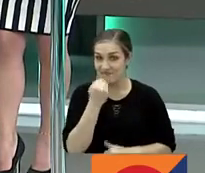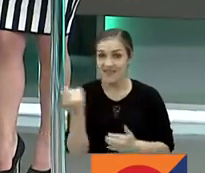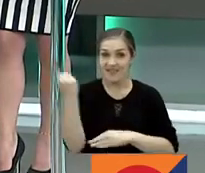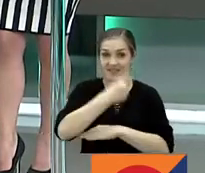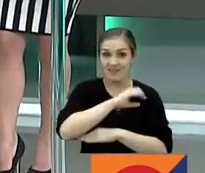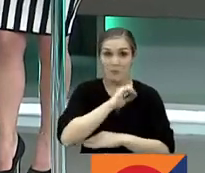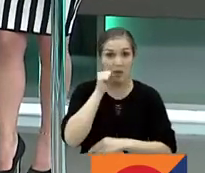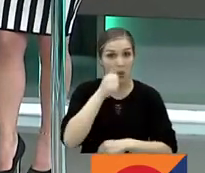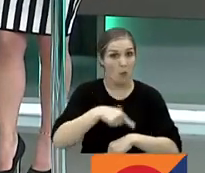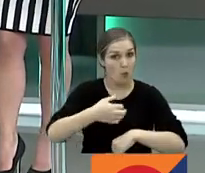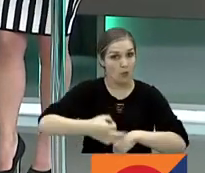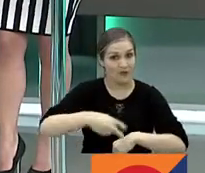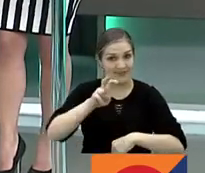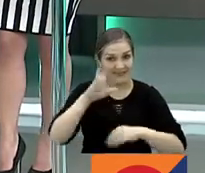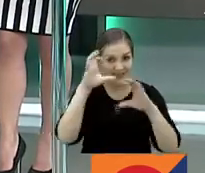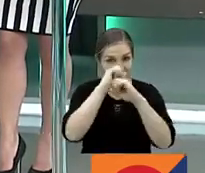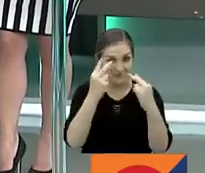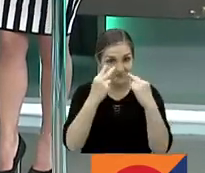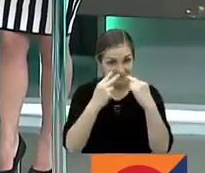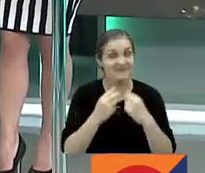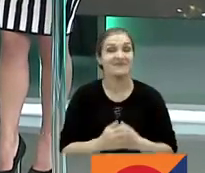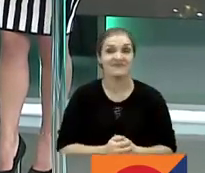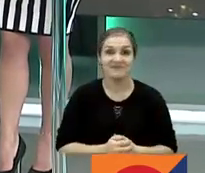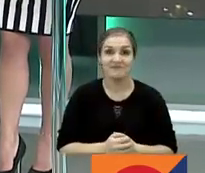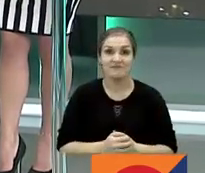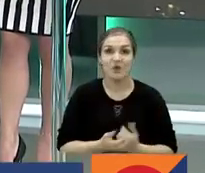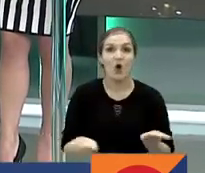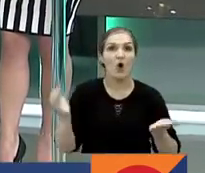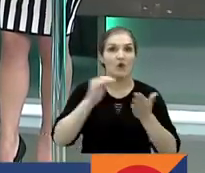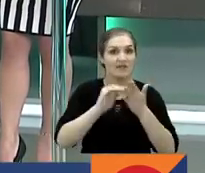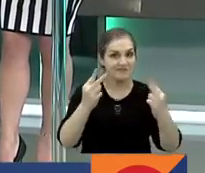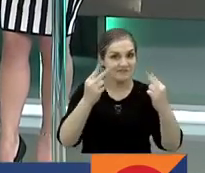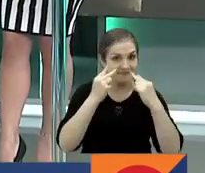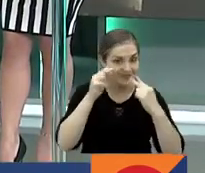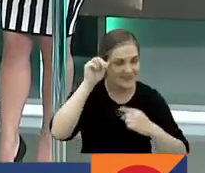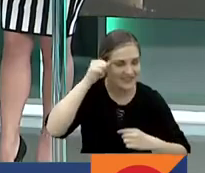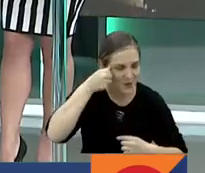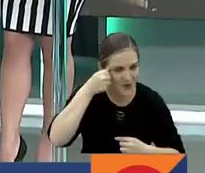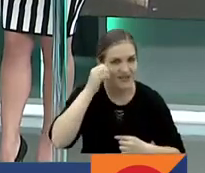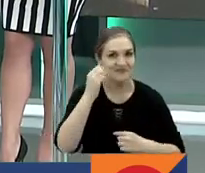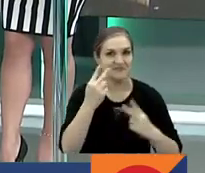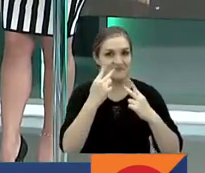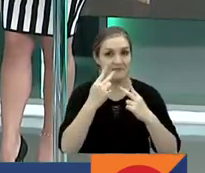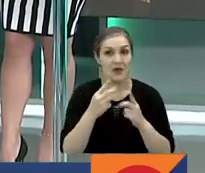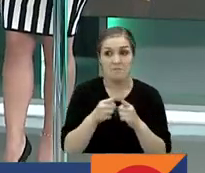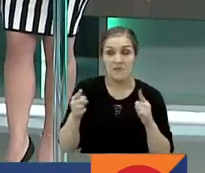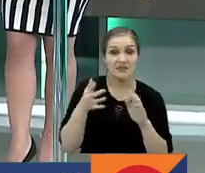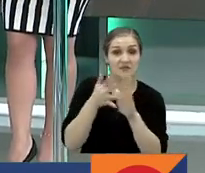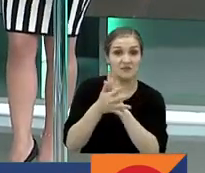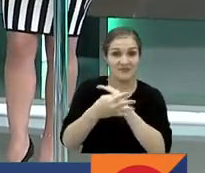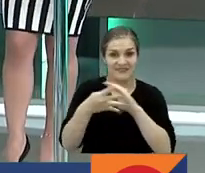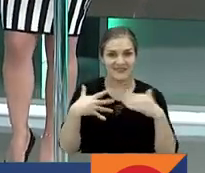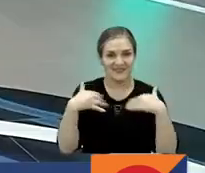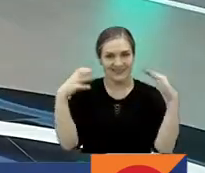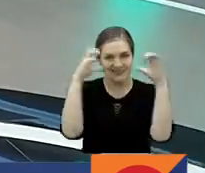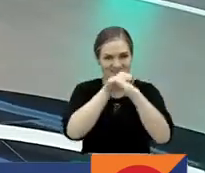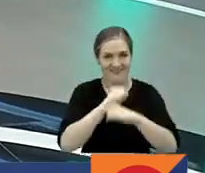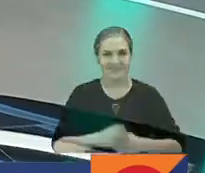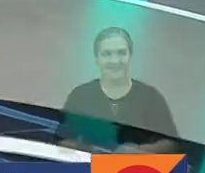mañana muy puntualitos a las 7 de la noche. Nosotros nos reencontramos. Recuerden, mañana sigan con más información de Señal Colombia. Feliz noche.